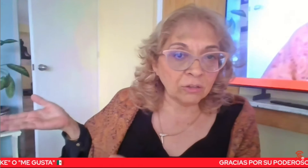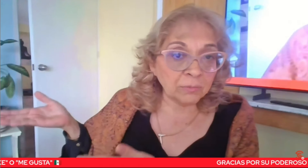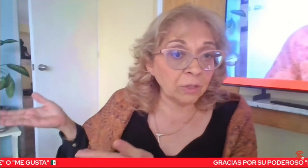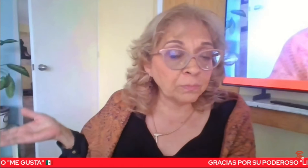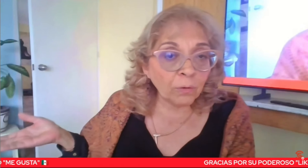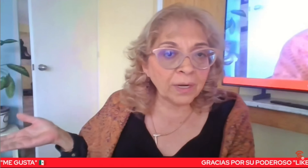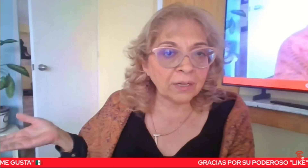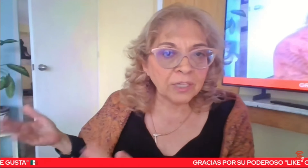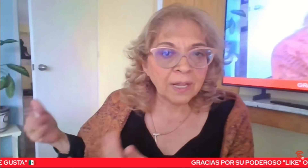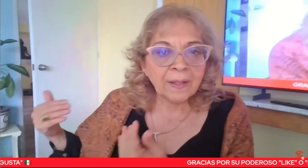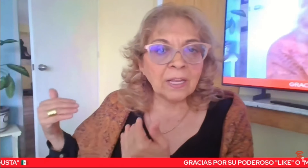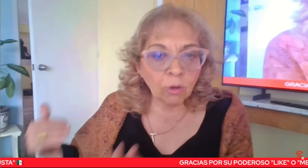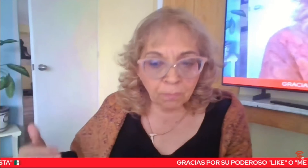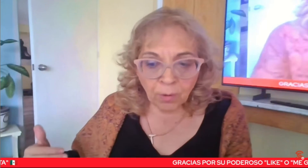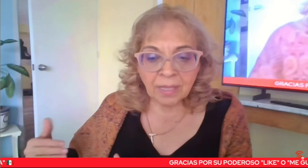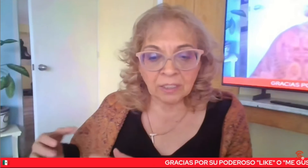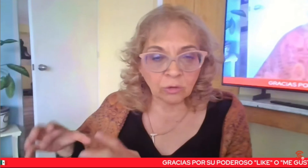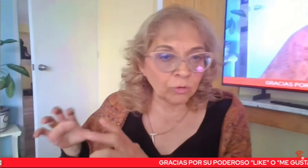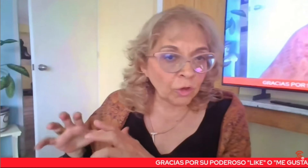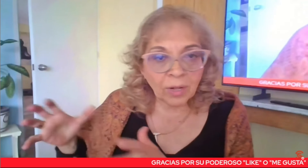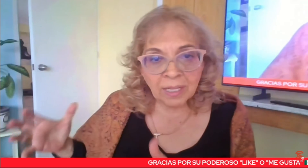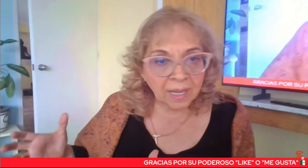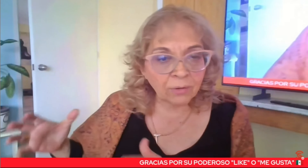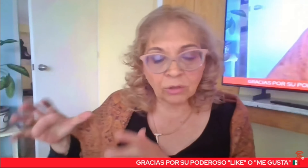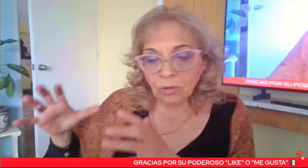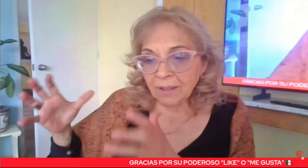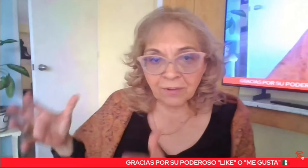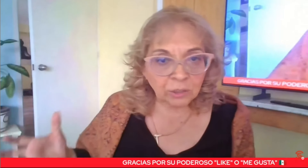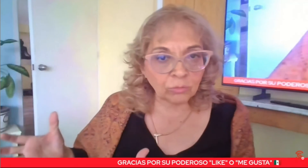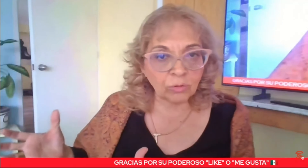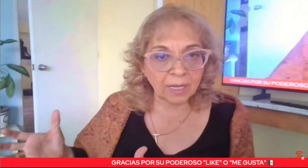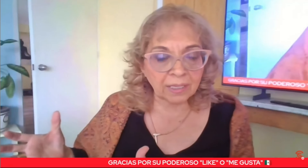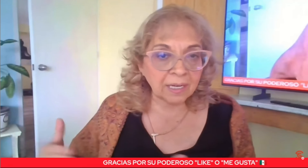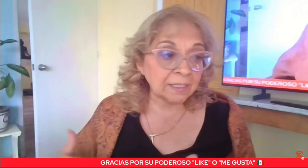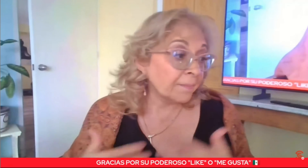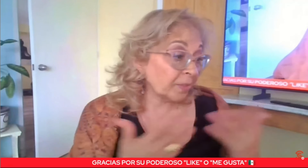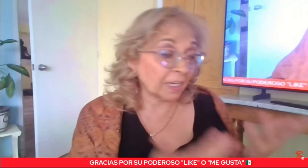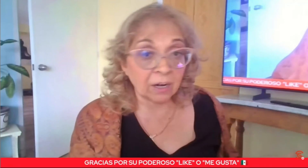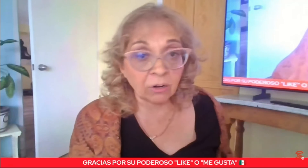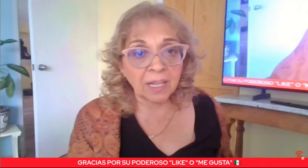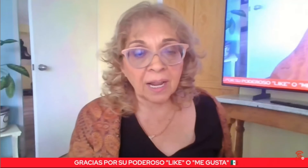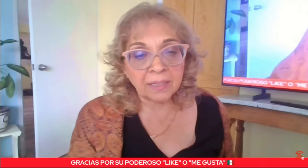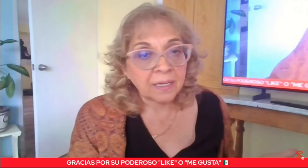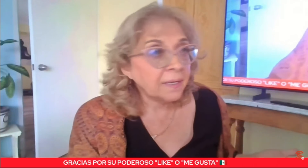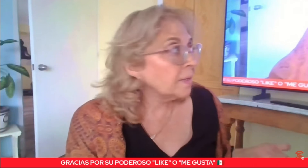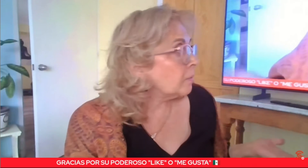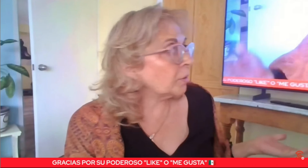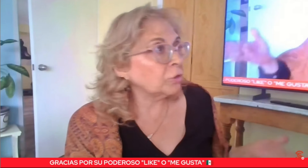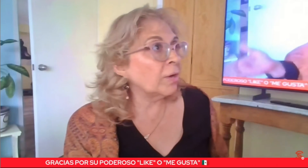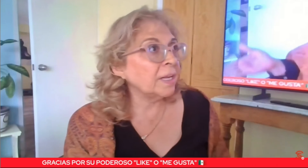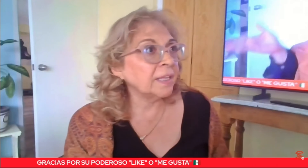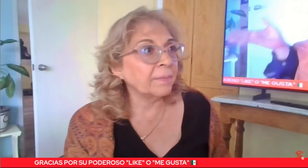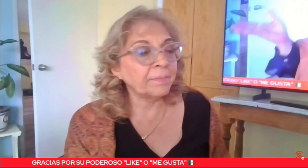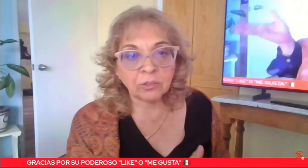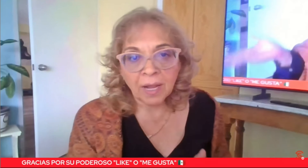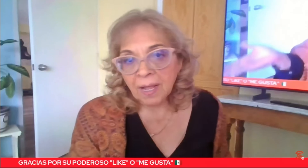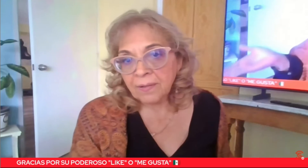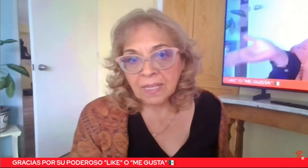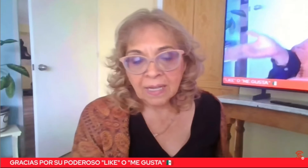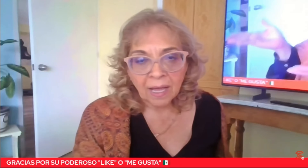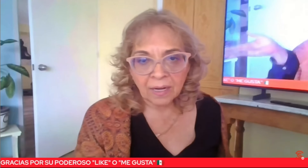los medios públicos y no puedes, con todo el dinero y toda la infraestructura que tienes, sacarlos adelante, pues no eres la